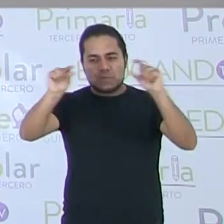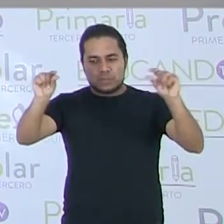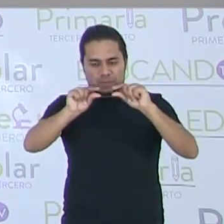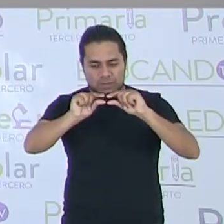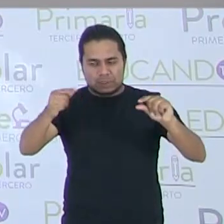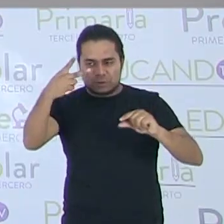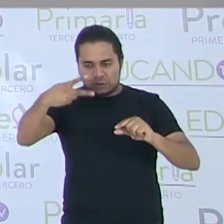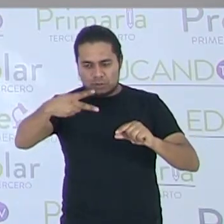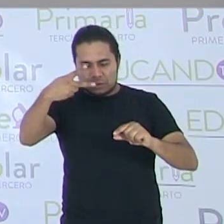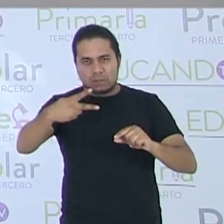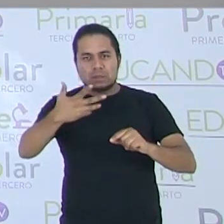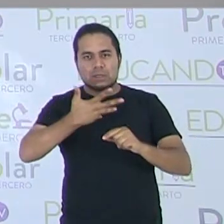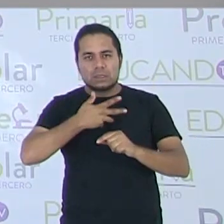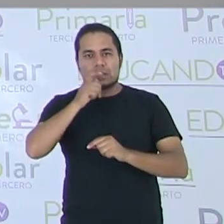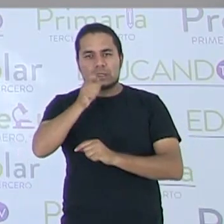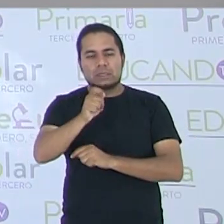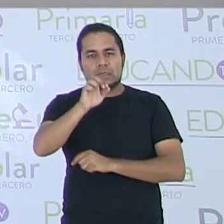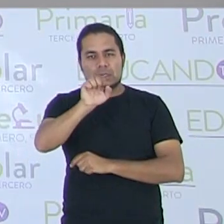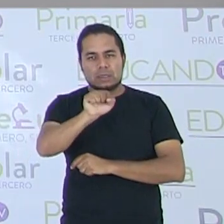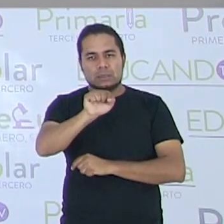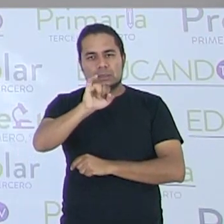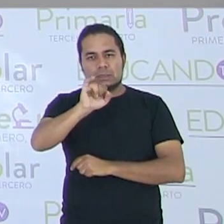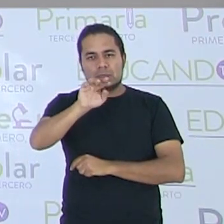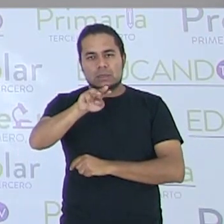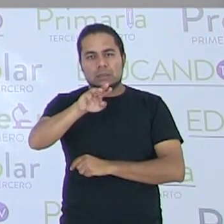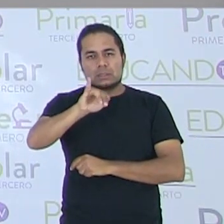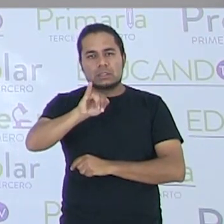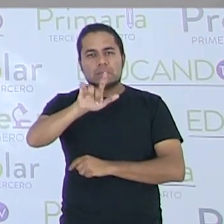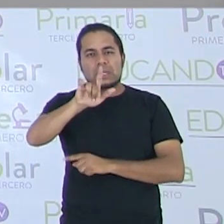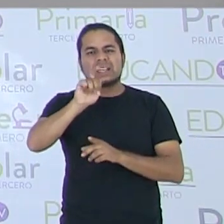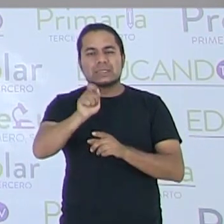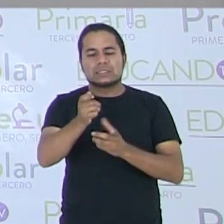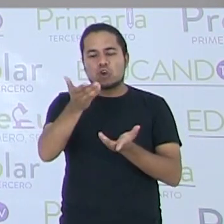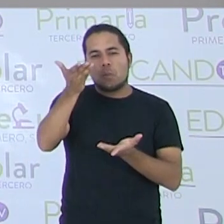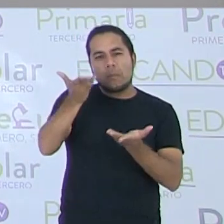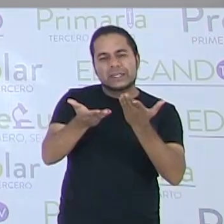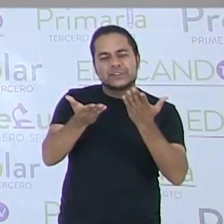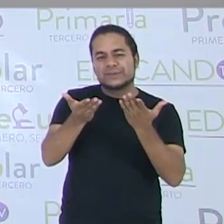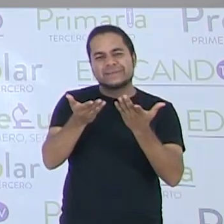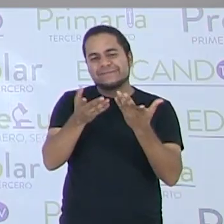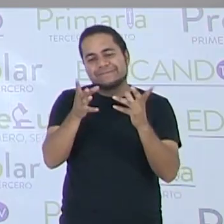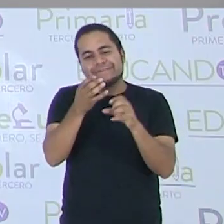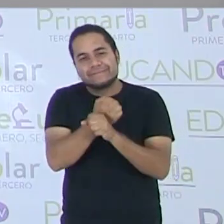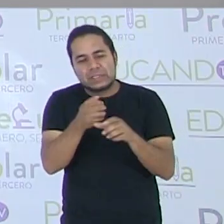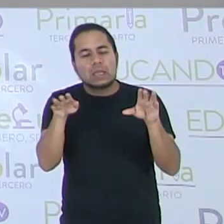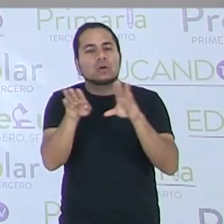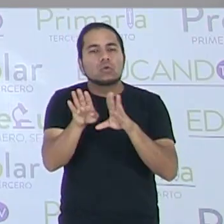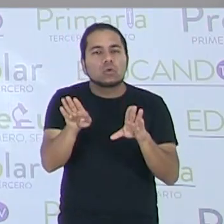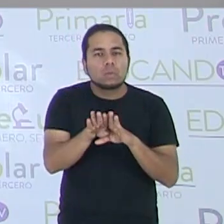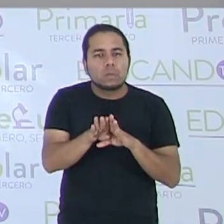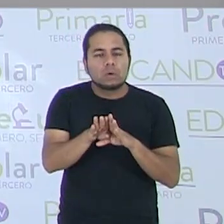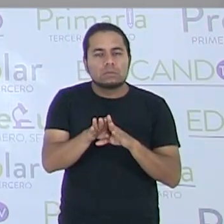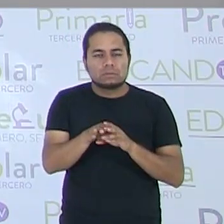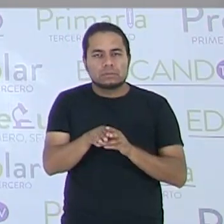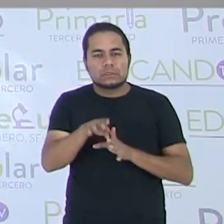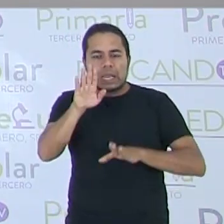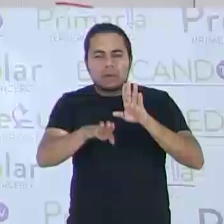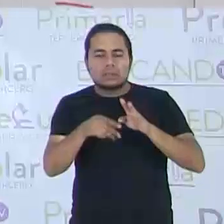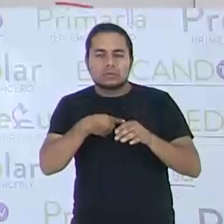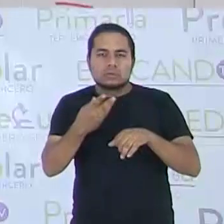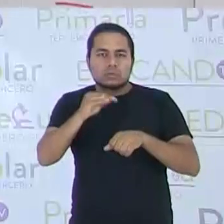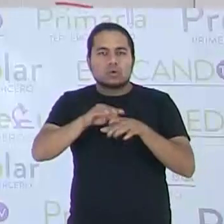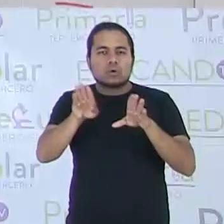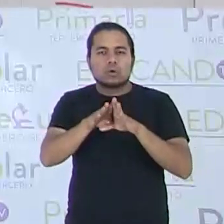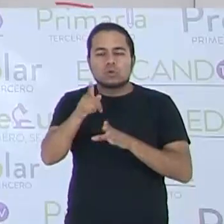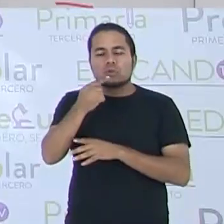versos están formando un símil, o sea, una comparación. Generalmente se utiliza la palabra como. A veces decimos,